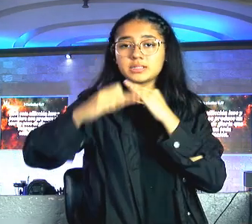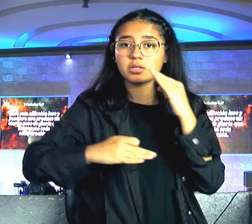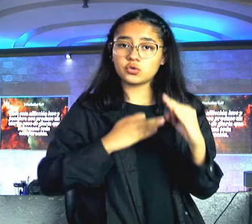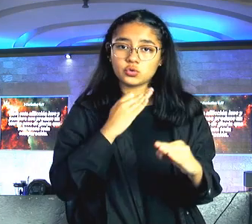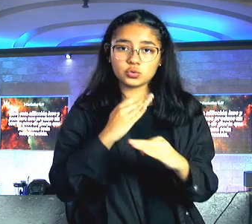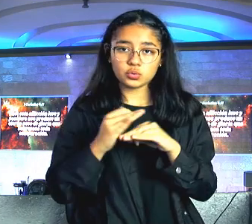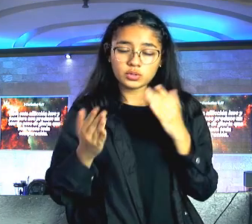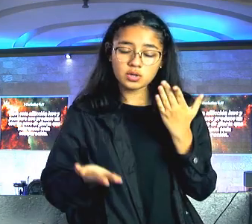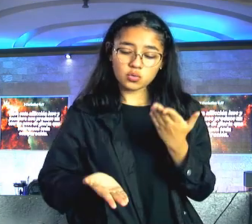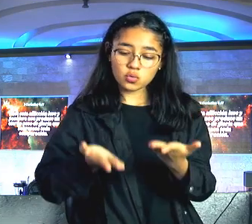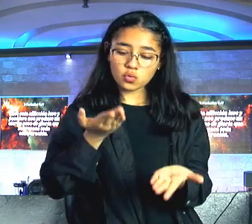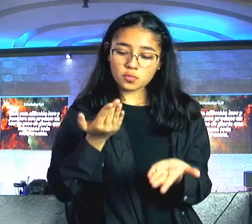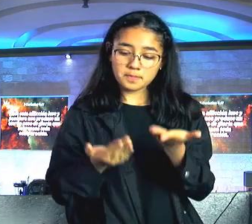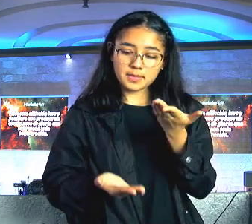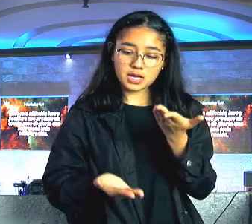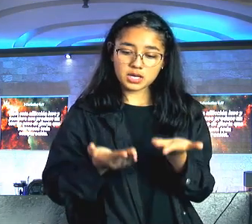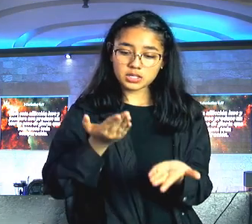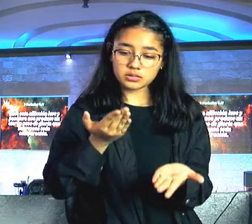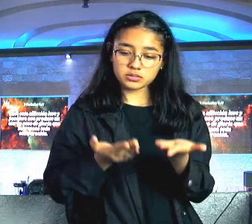comparación.